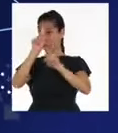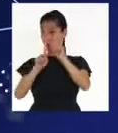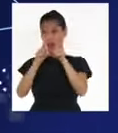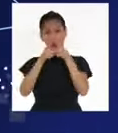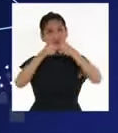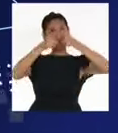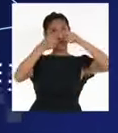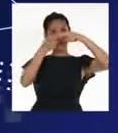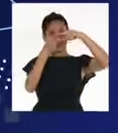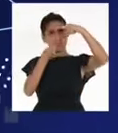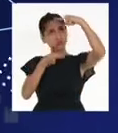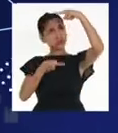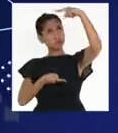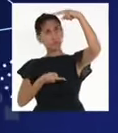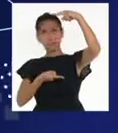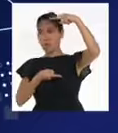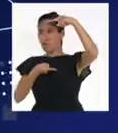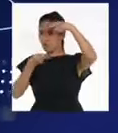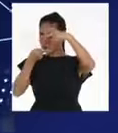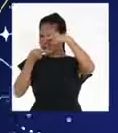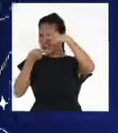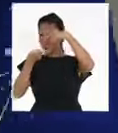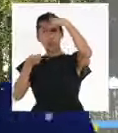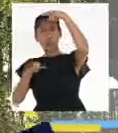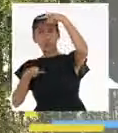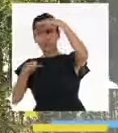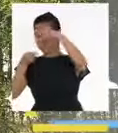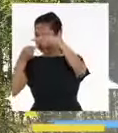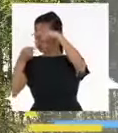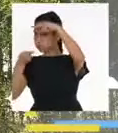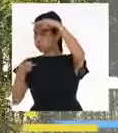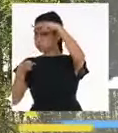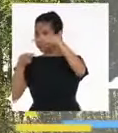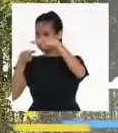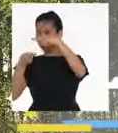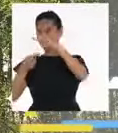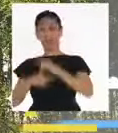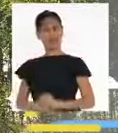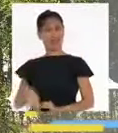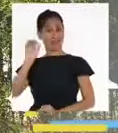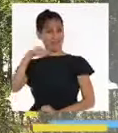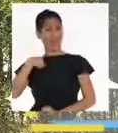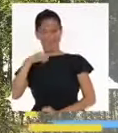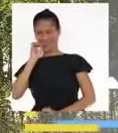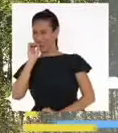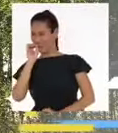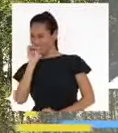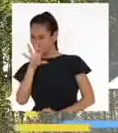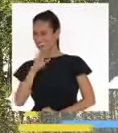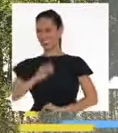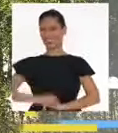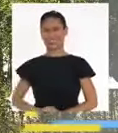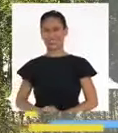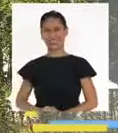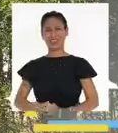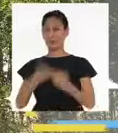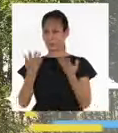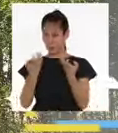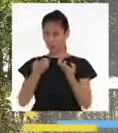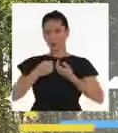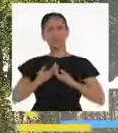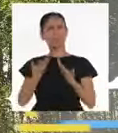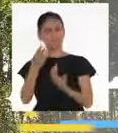actividad tiene una frecuencia distinta. Déjame compartir un tip, estimado joven Valentín. Para poder